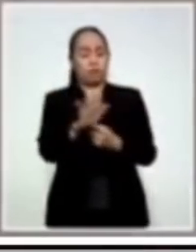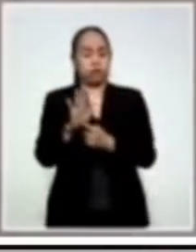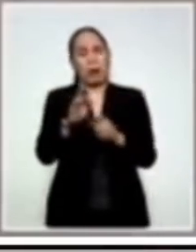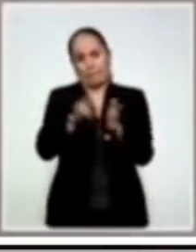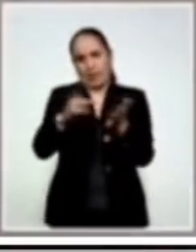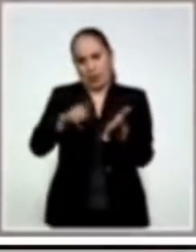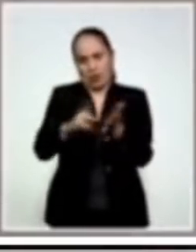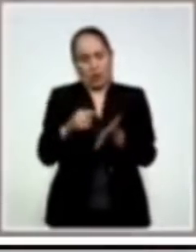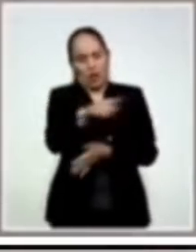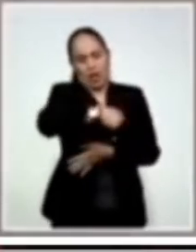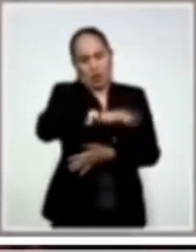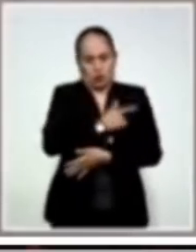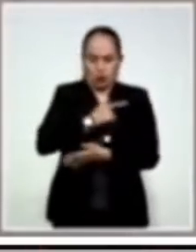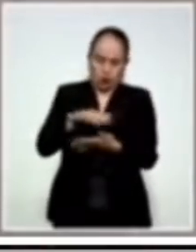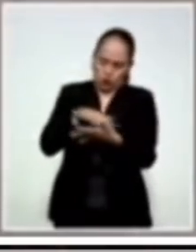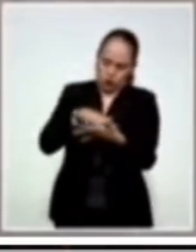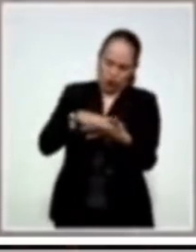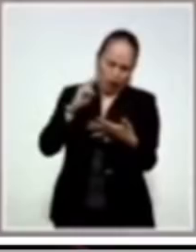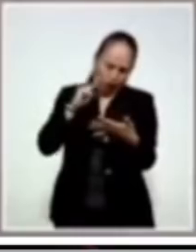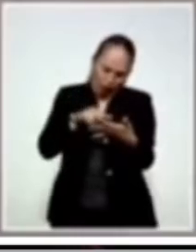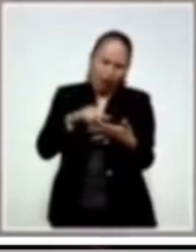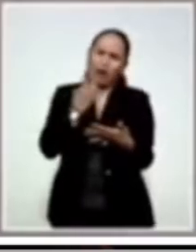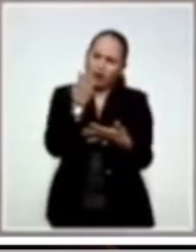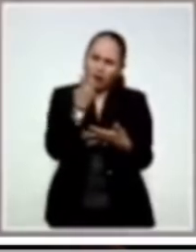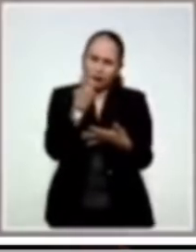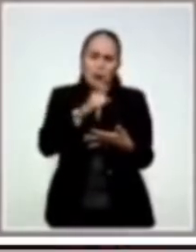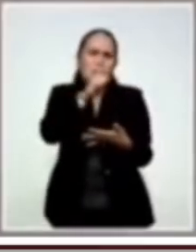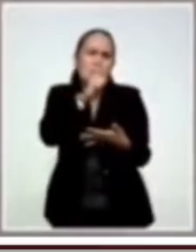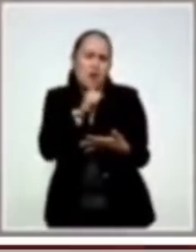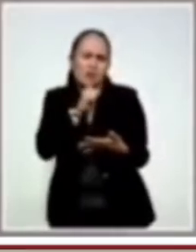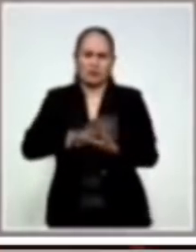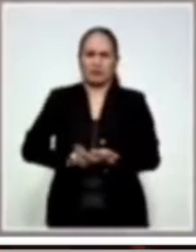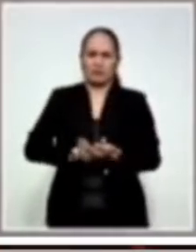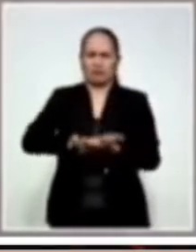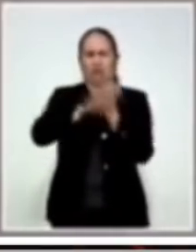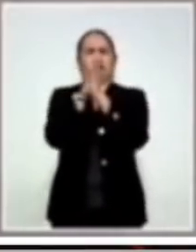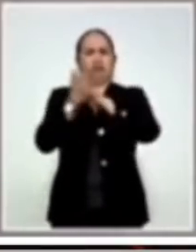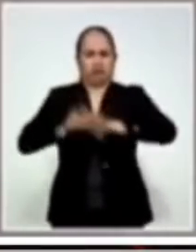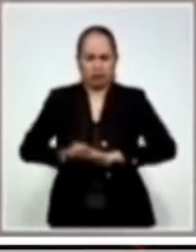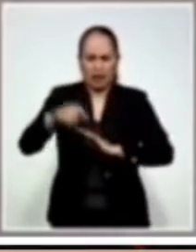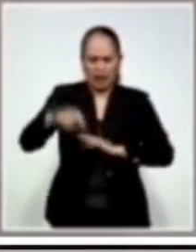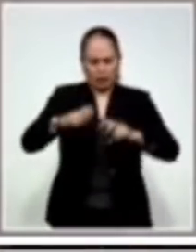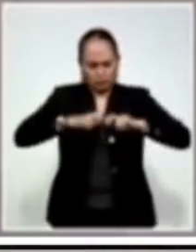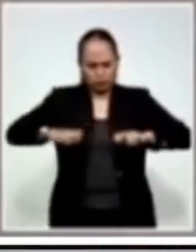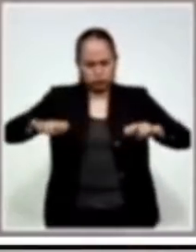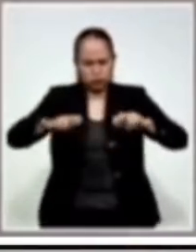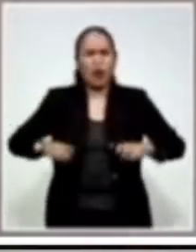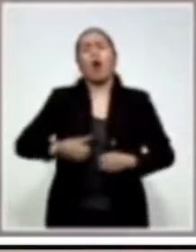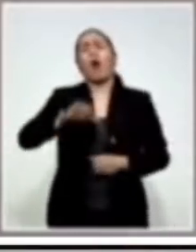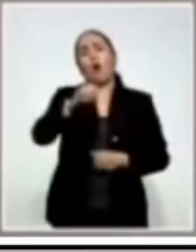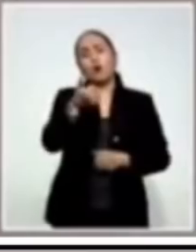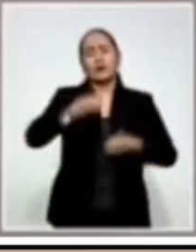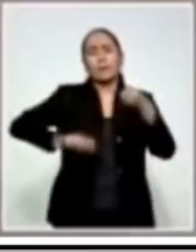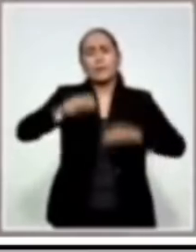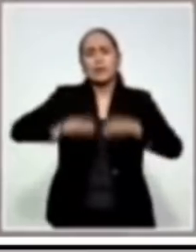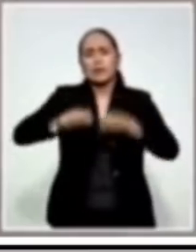periódico, va a quedar esa idea de la mentira, de que ahora resulta que tenemos una Corte de 11 integrantes en la cual el presidente